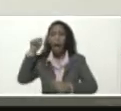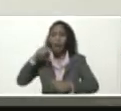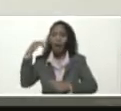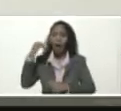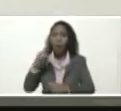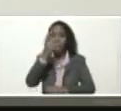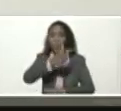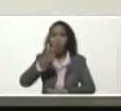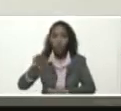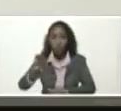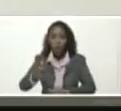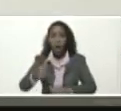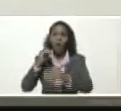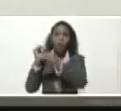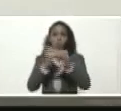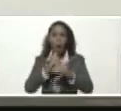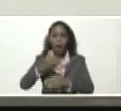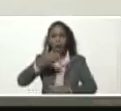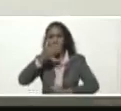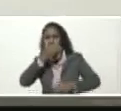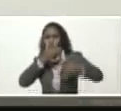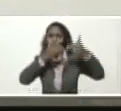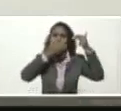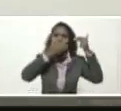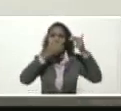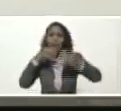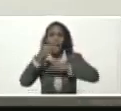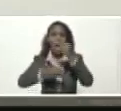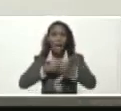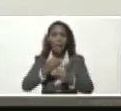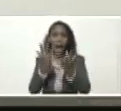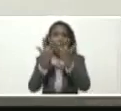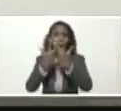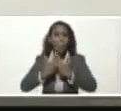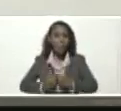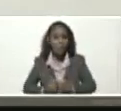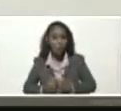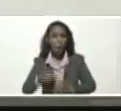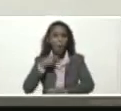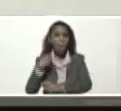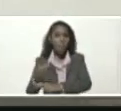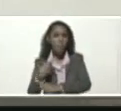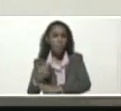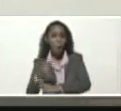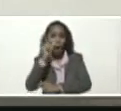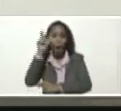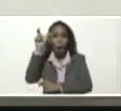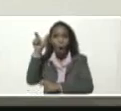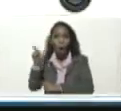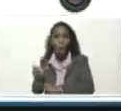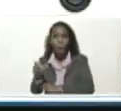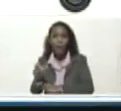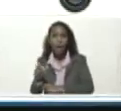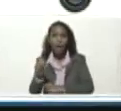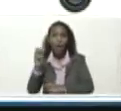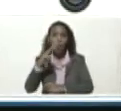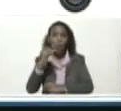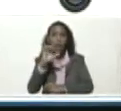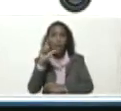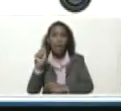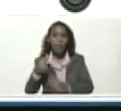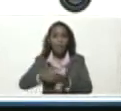persona en común, que es el terrorista, que funge como administrador y financista, William Ricardo Sánchez Ramos,